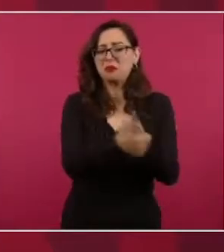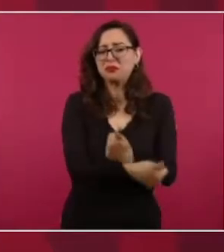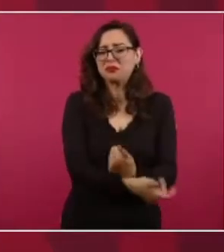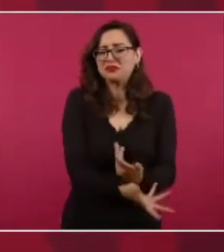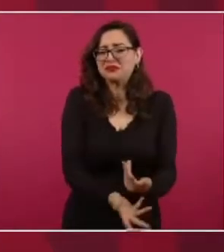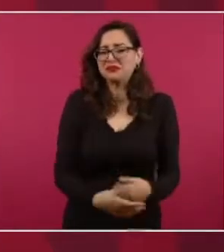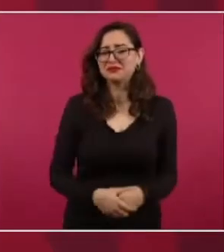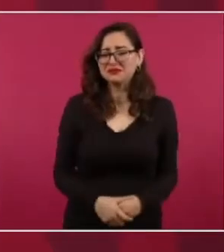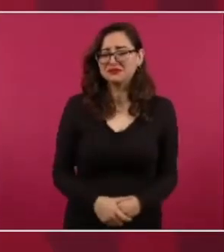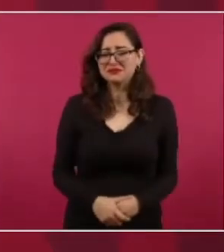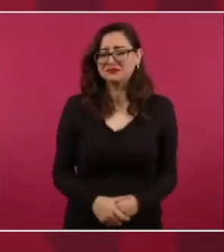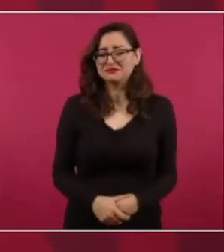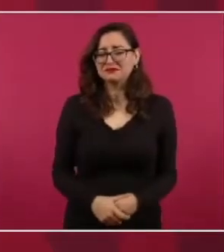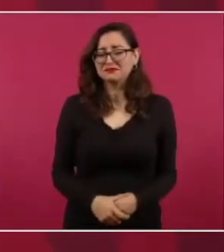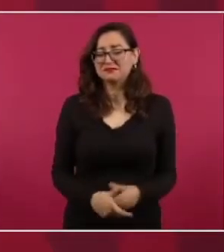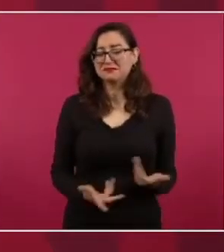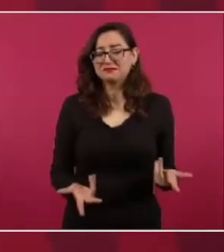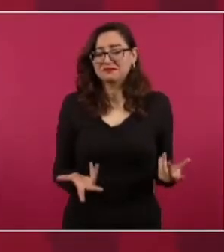que dominaban México.